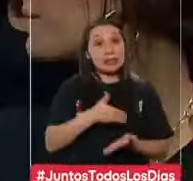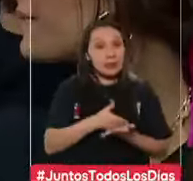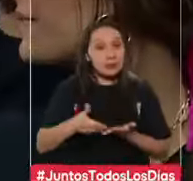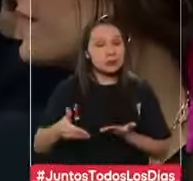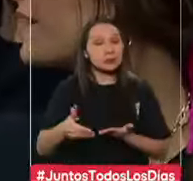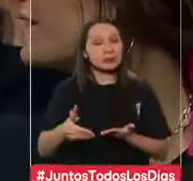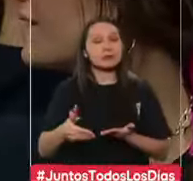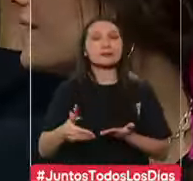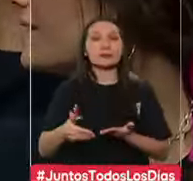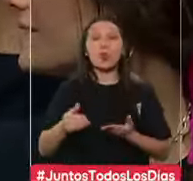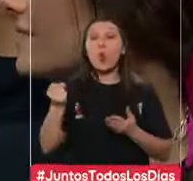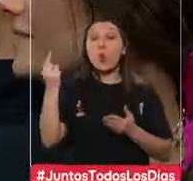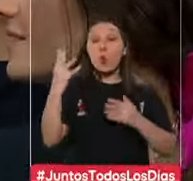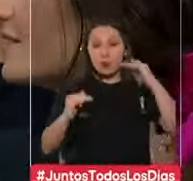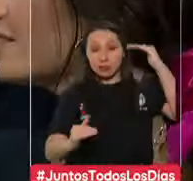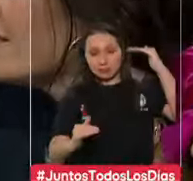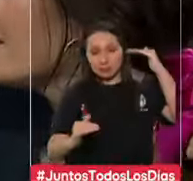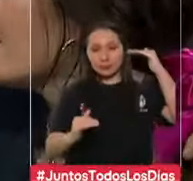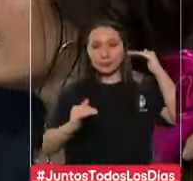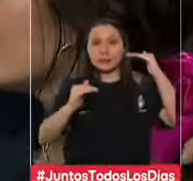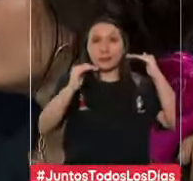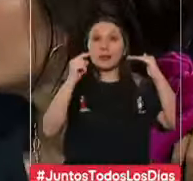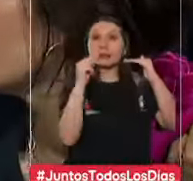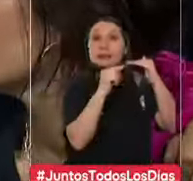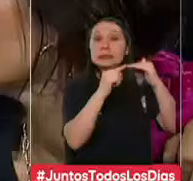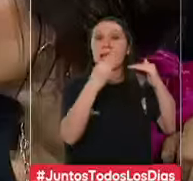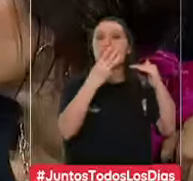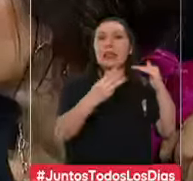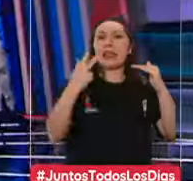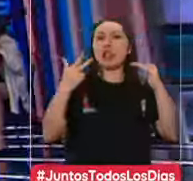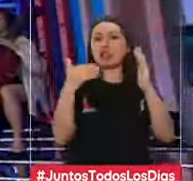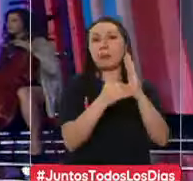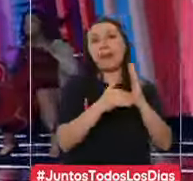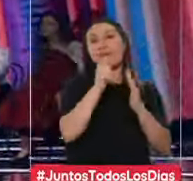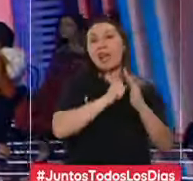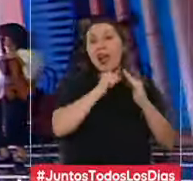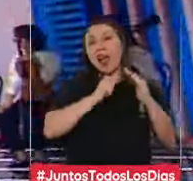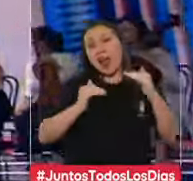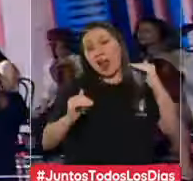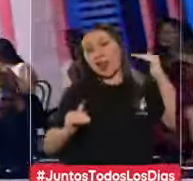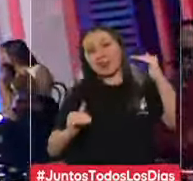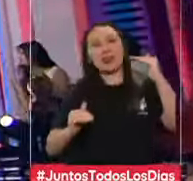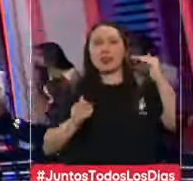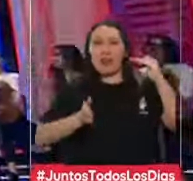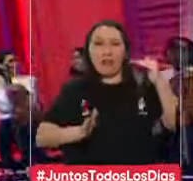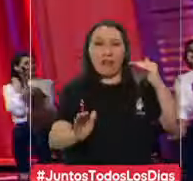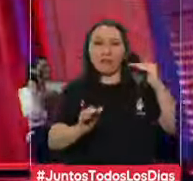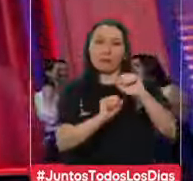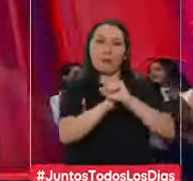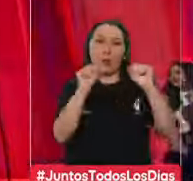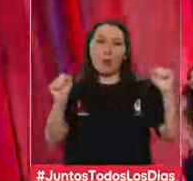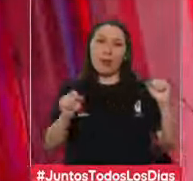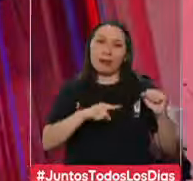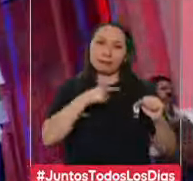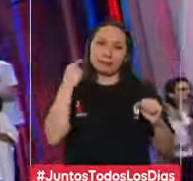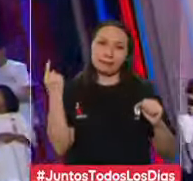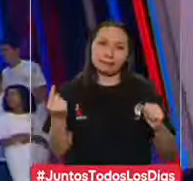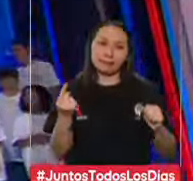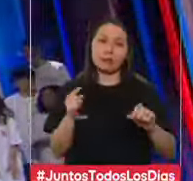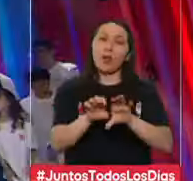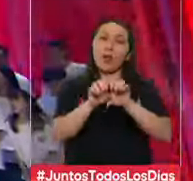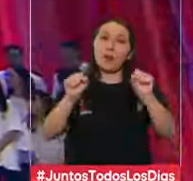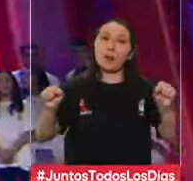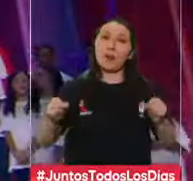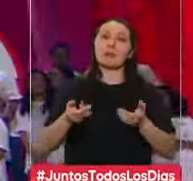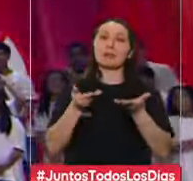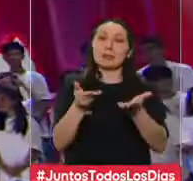20.347 millones, la cifra para llegar es de 38.000. Todavía estamos demasiado lejos, demasiado. Y no podemos fallar a nuestro